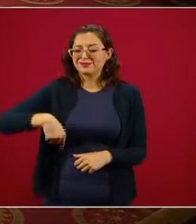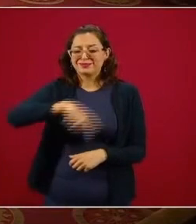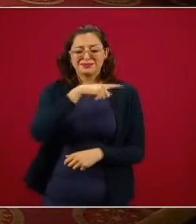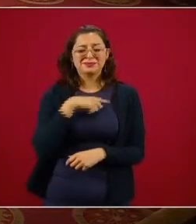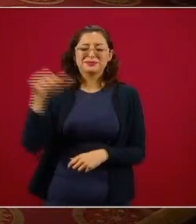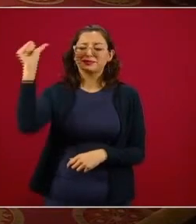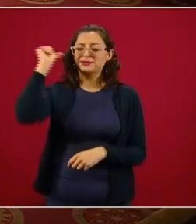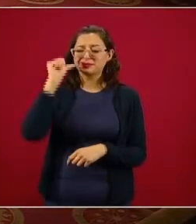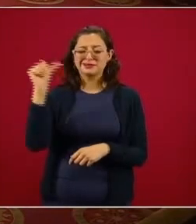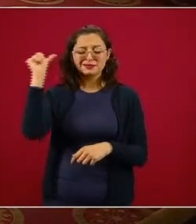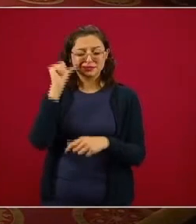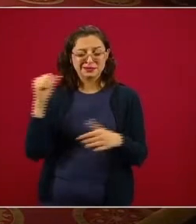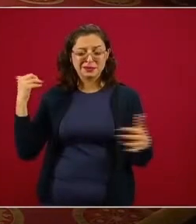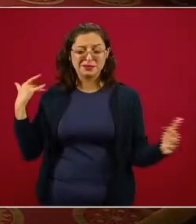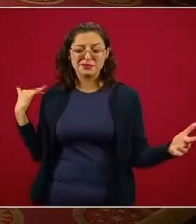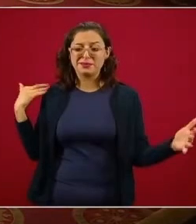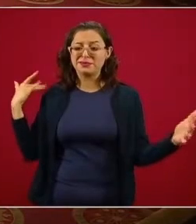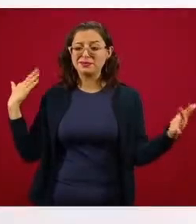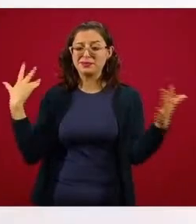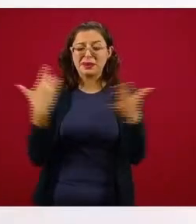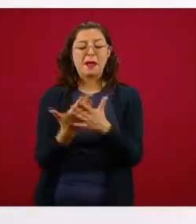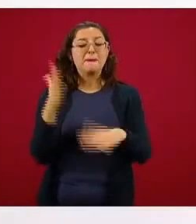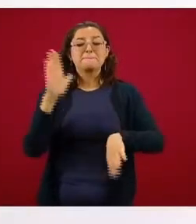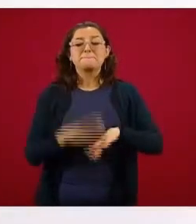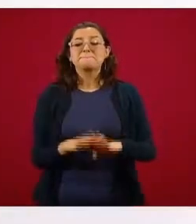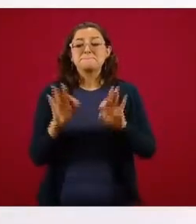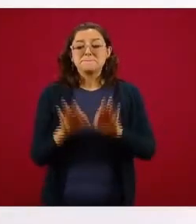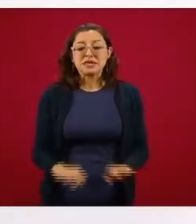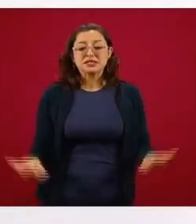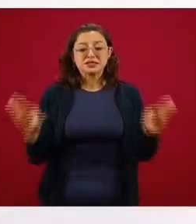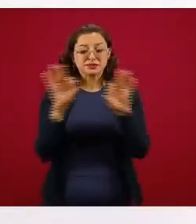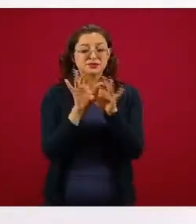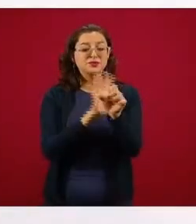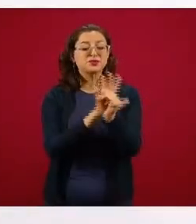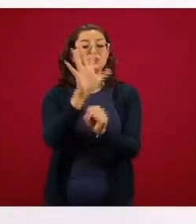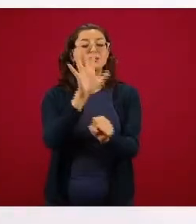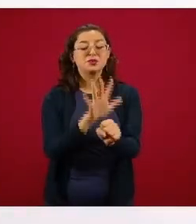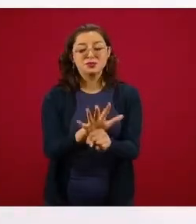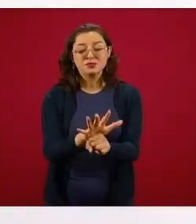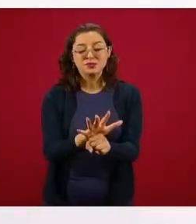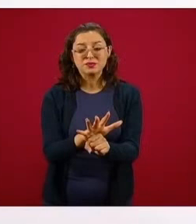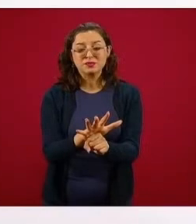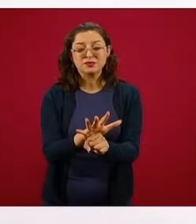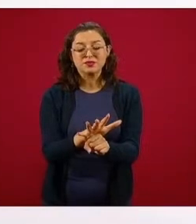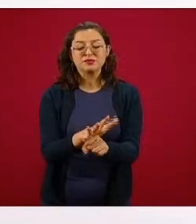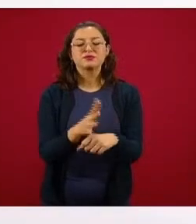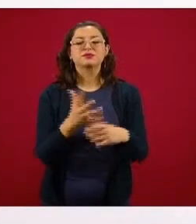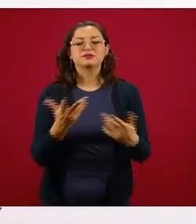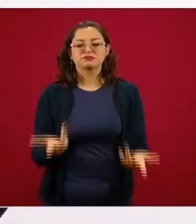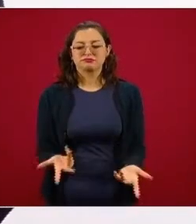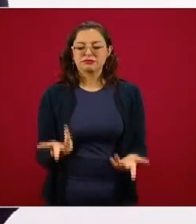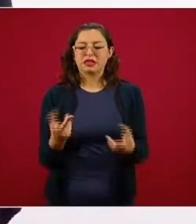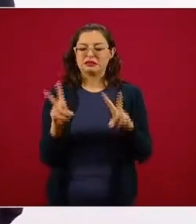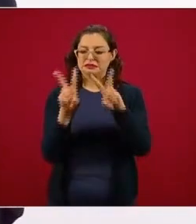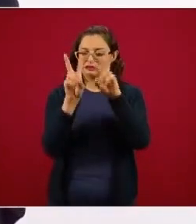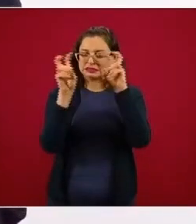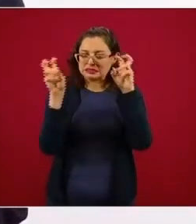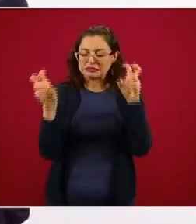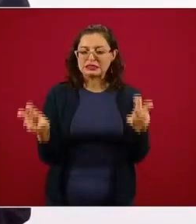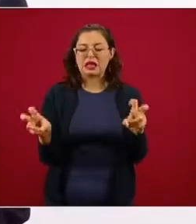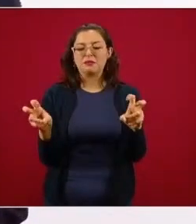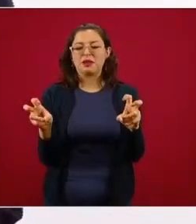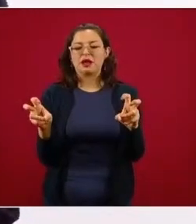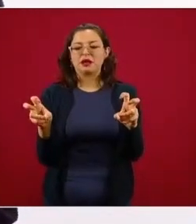sostenido, lo más efectivo es precisamente lo que hacemos en el tema de